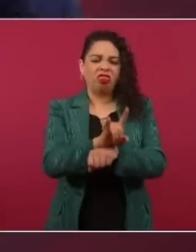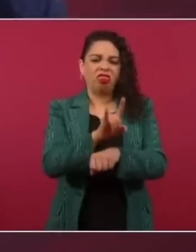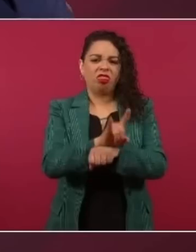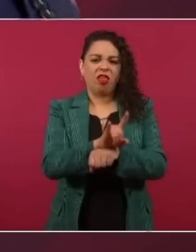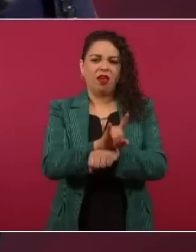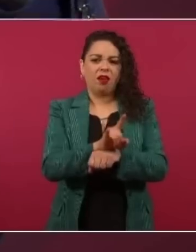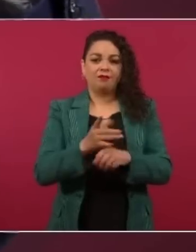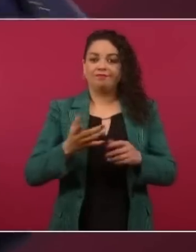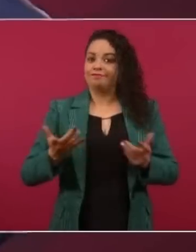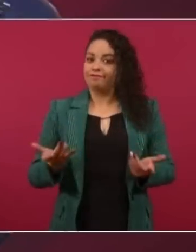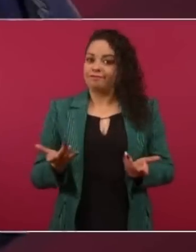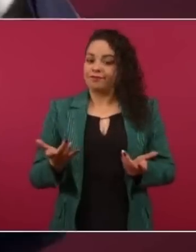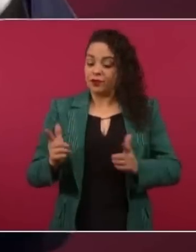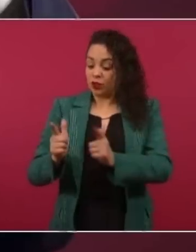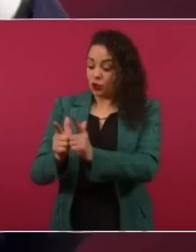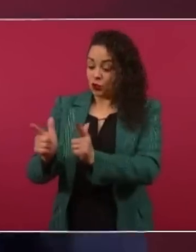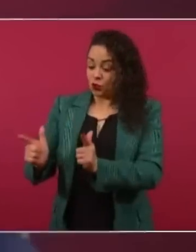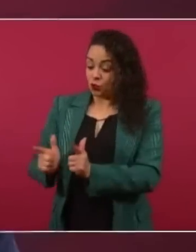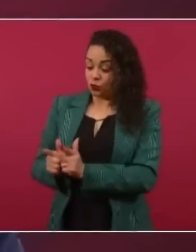donde una minoría